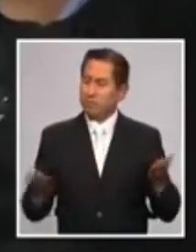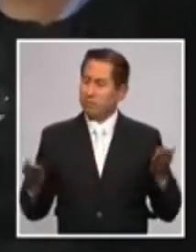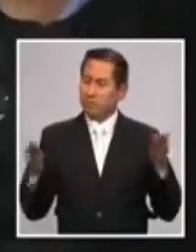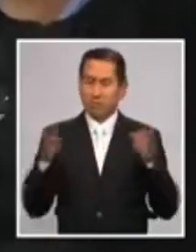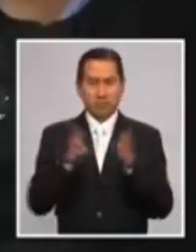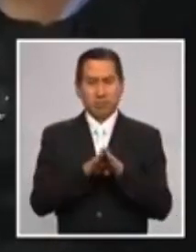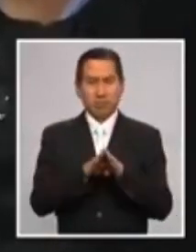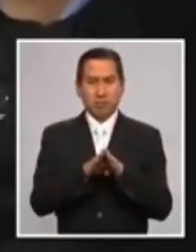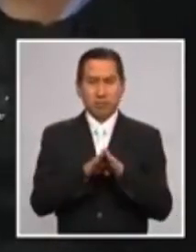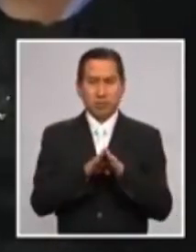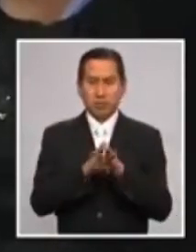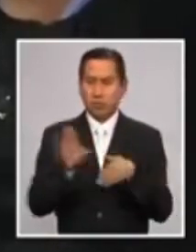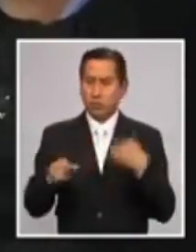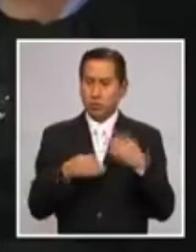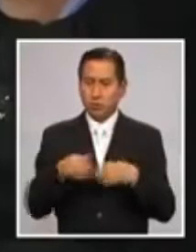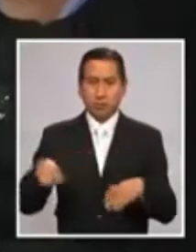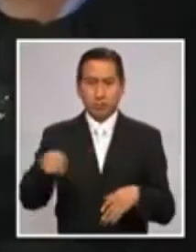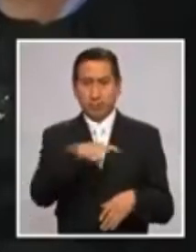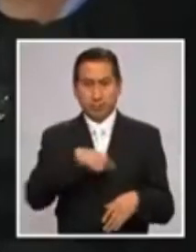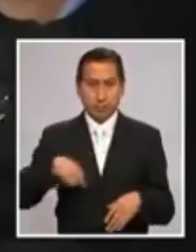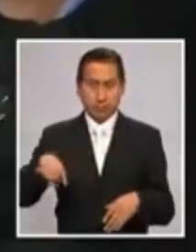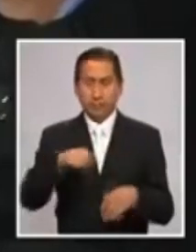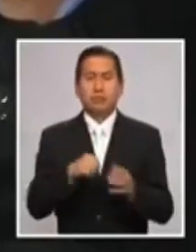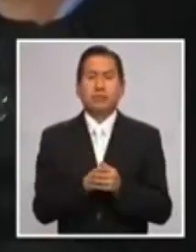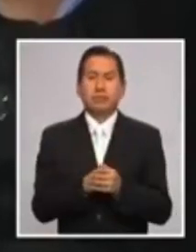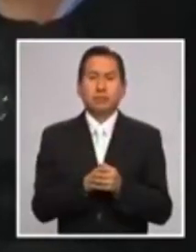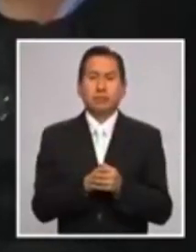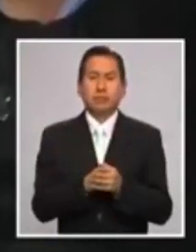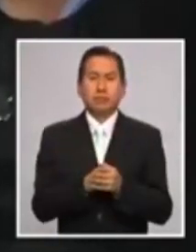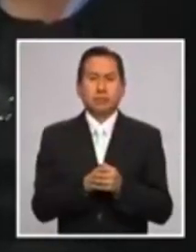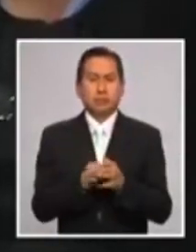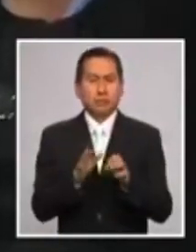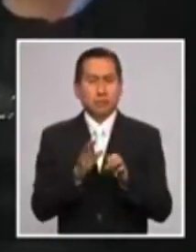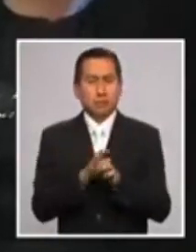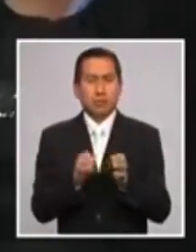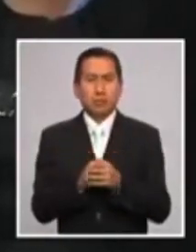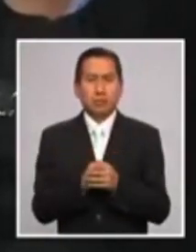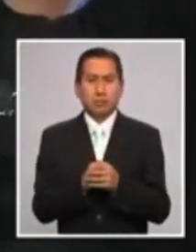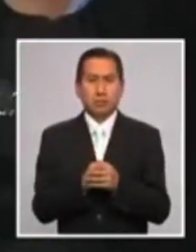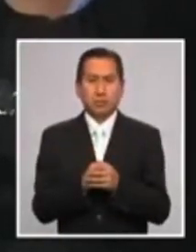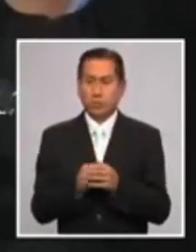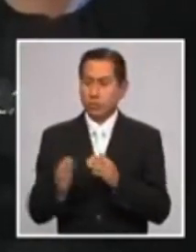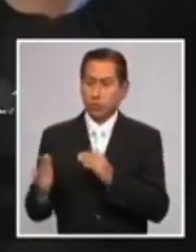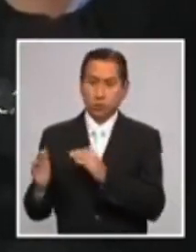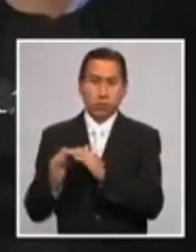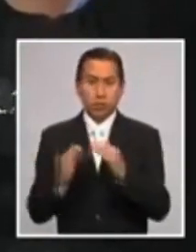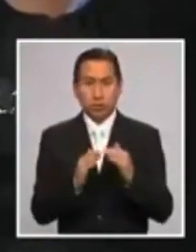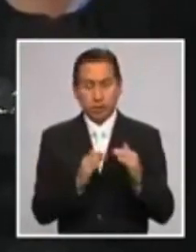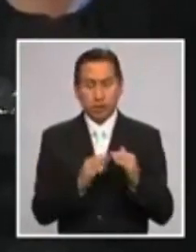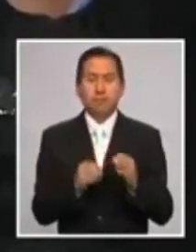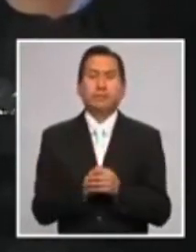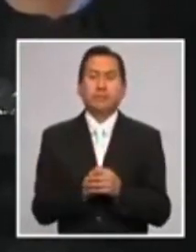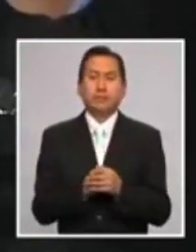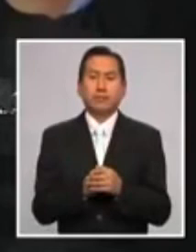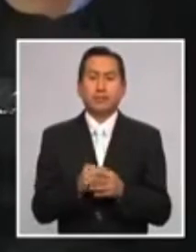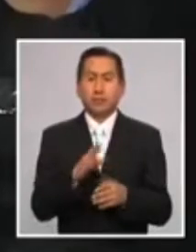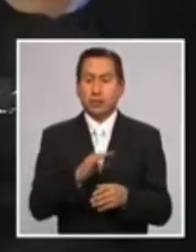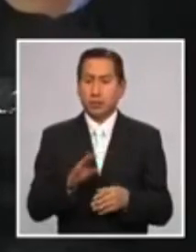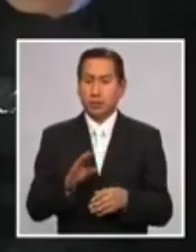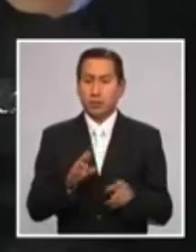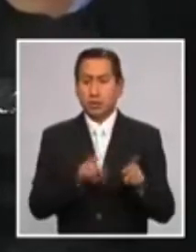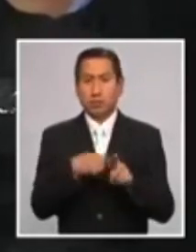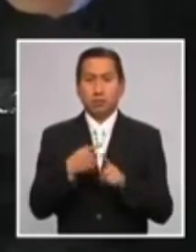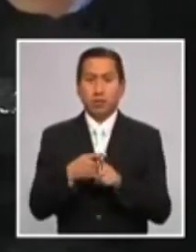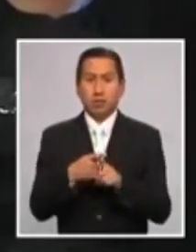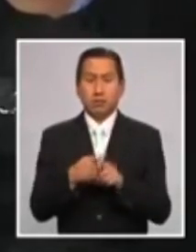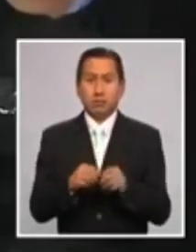alternas del municipio de Patacamaya, como ser de radio urbano, y de igual manera también